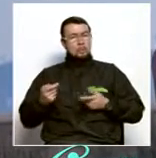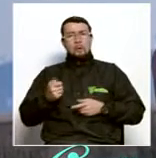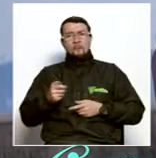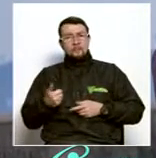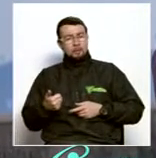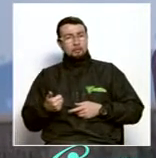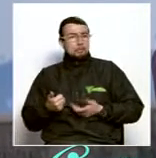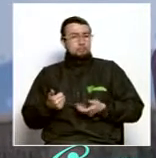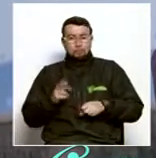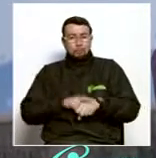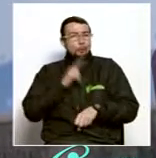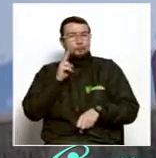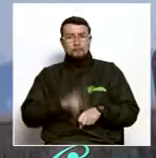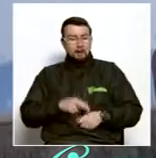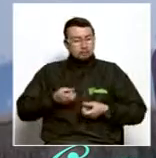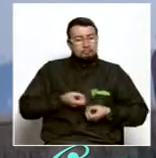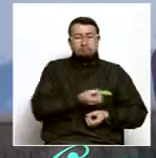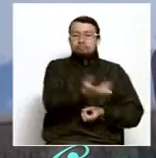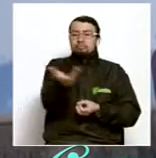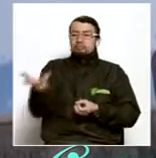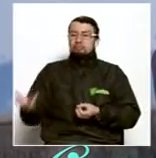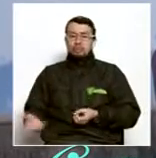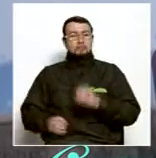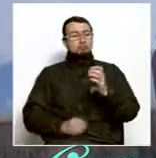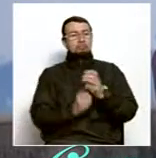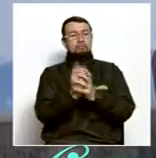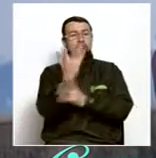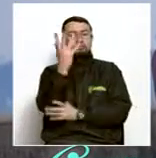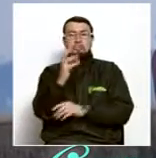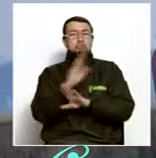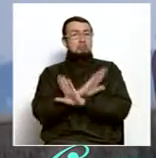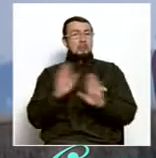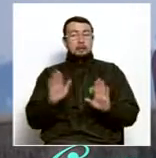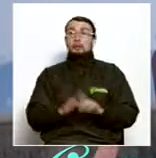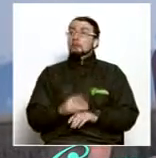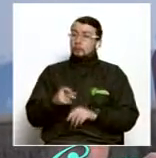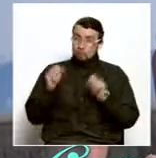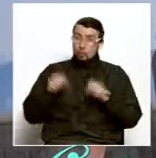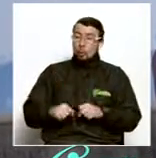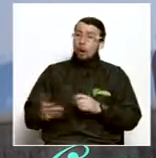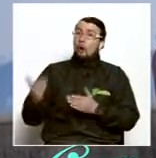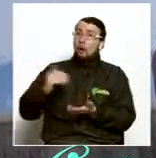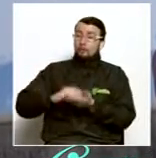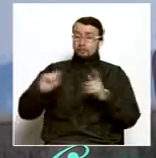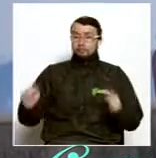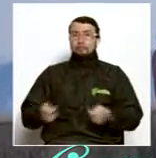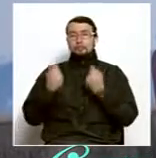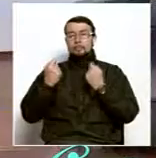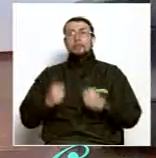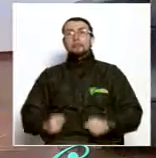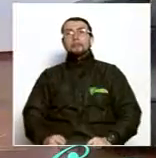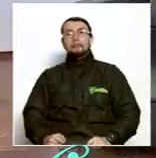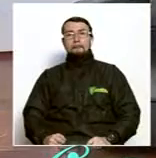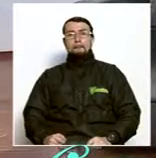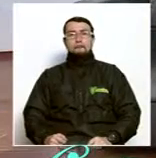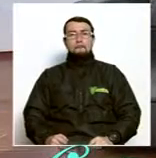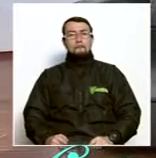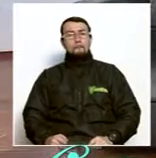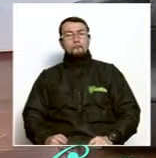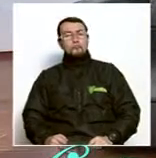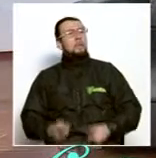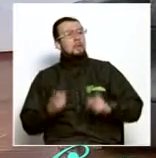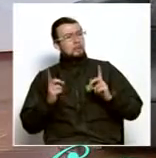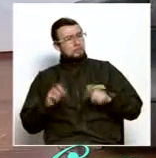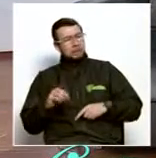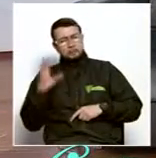sembraban de una manera orgánica, de una manera natural, y eso es posible volverlo a rescatar? Y perdón, un fenómeno que uno observa